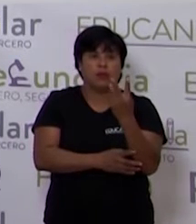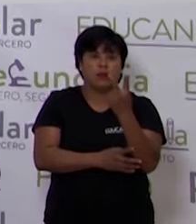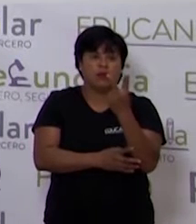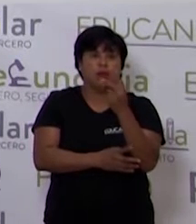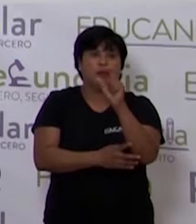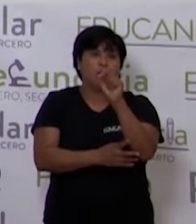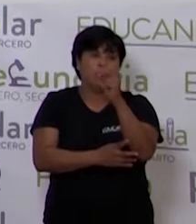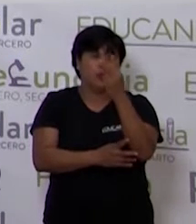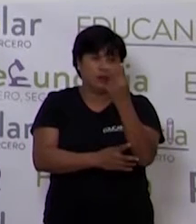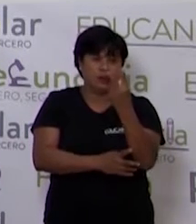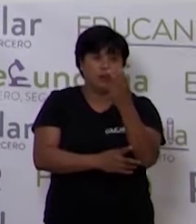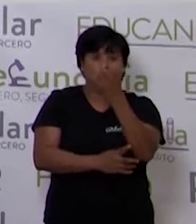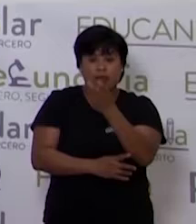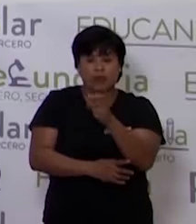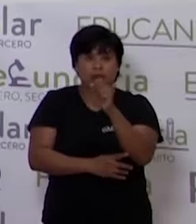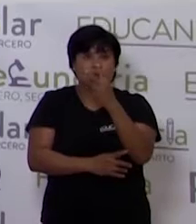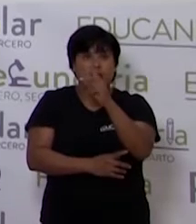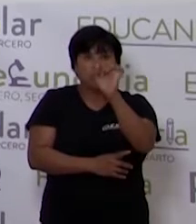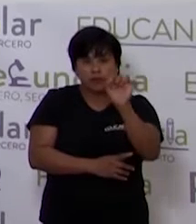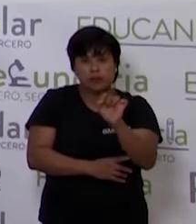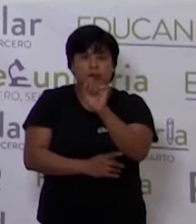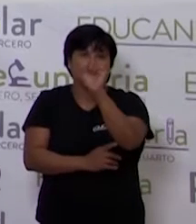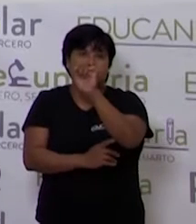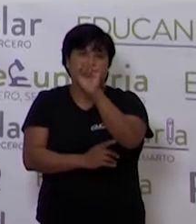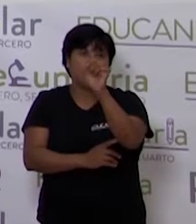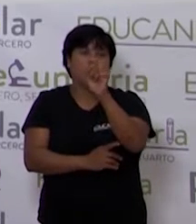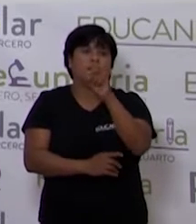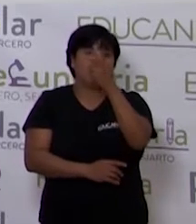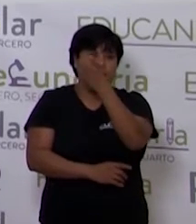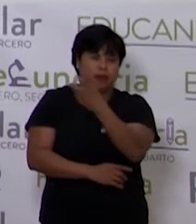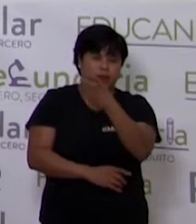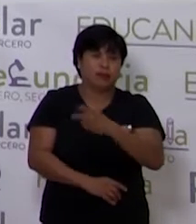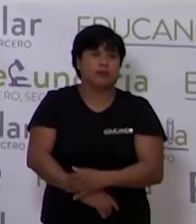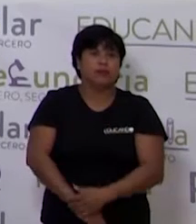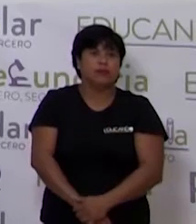22. Este 22 le toca aquí.